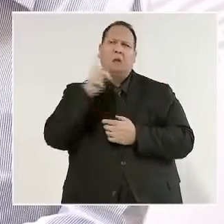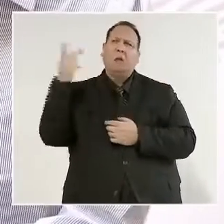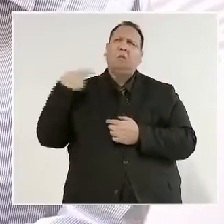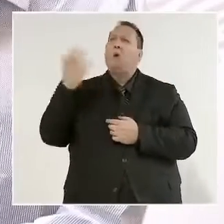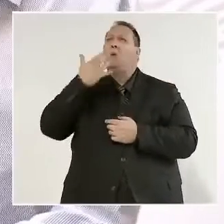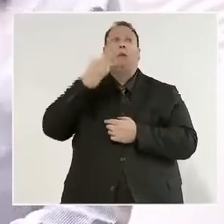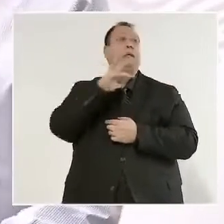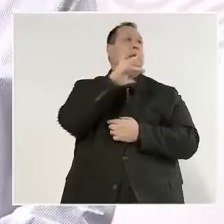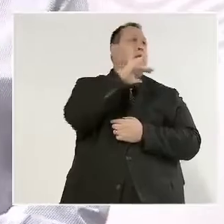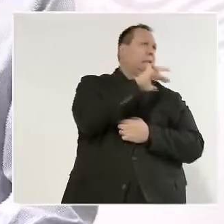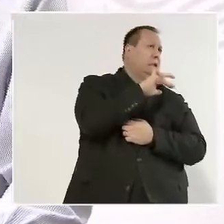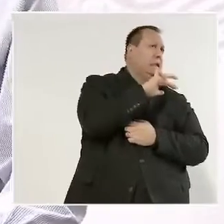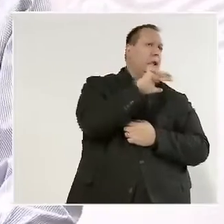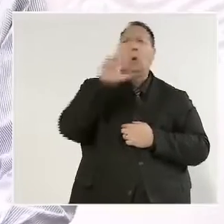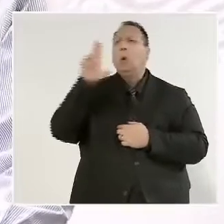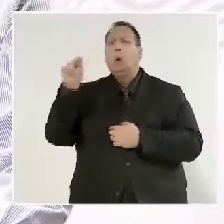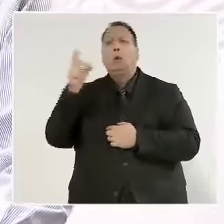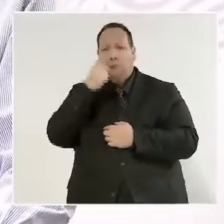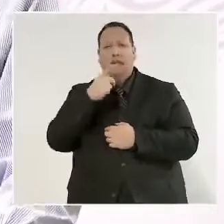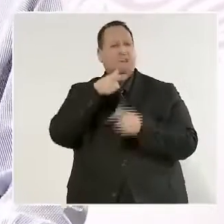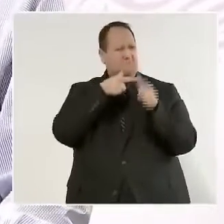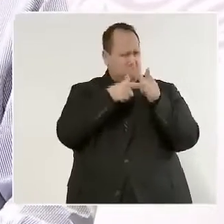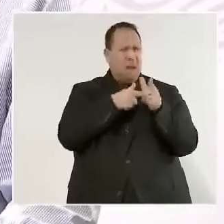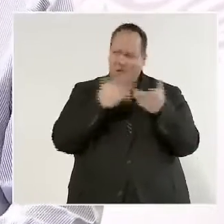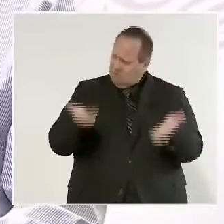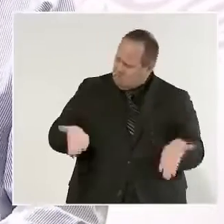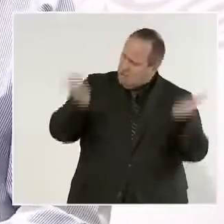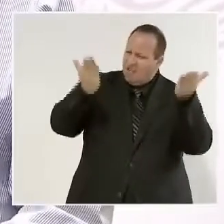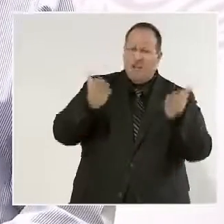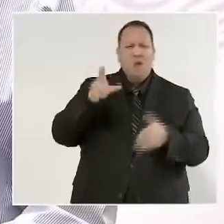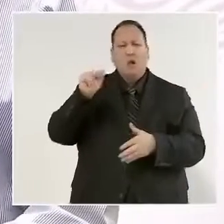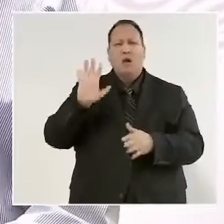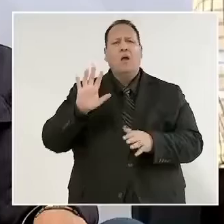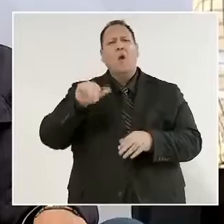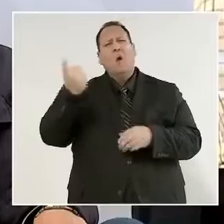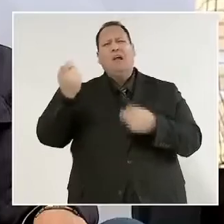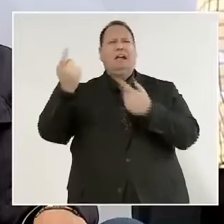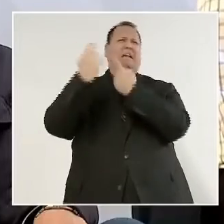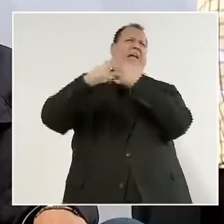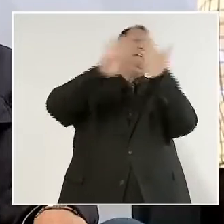paisanos, sí o no, lo demás no me interesa.